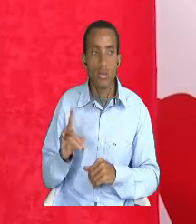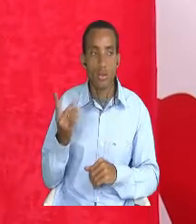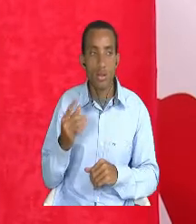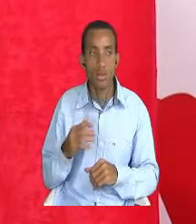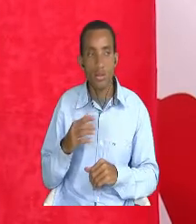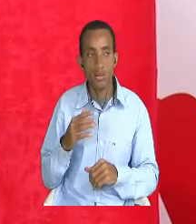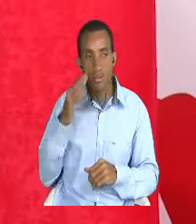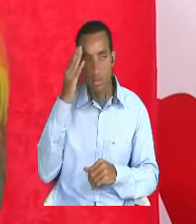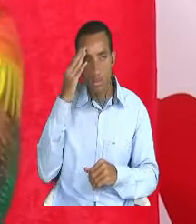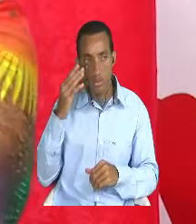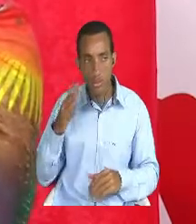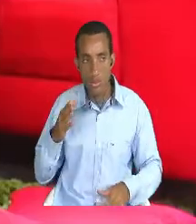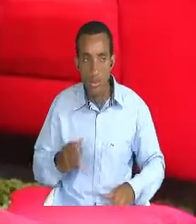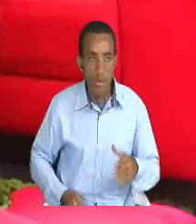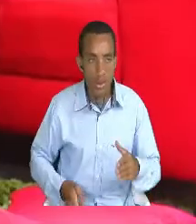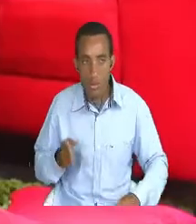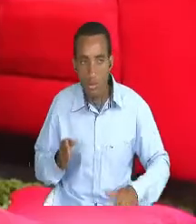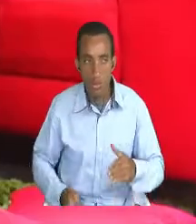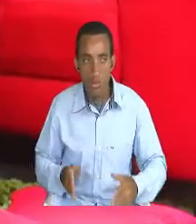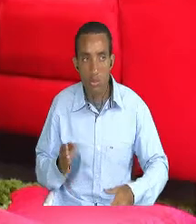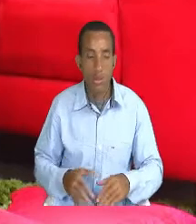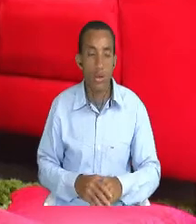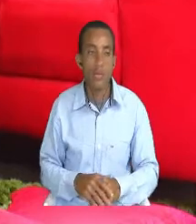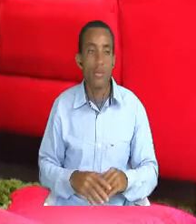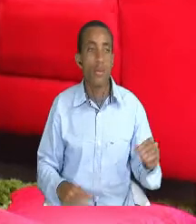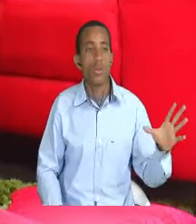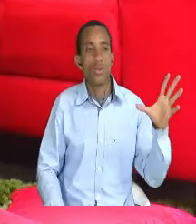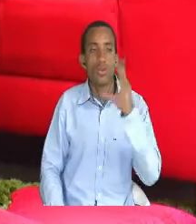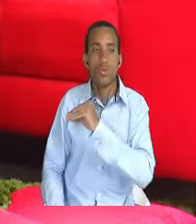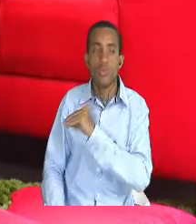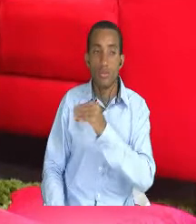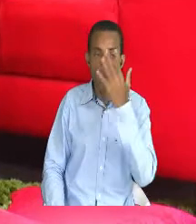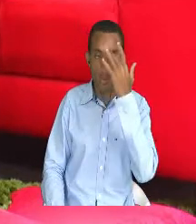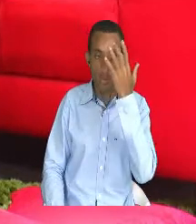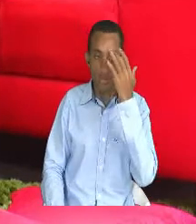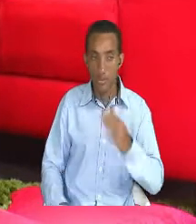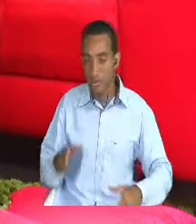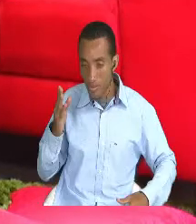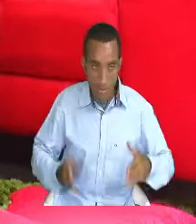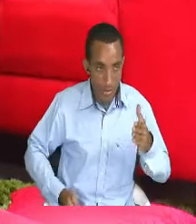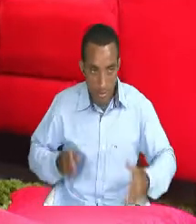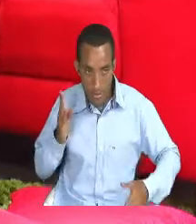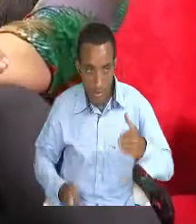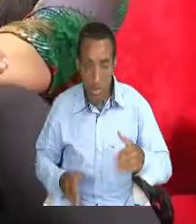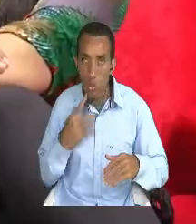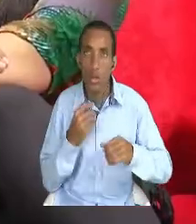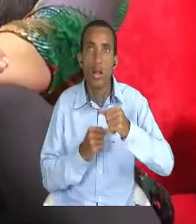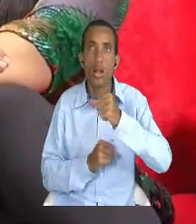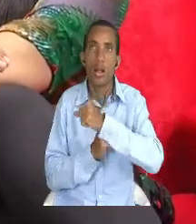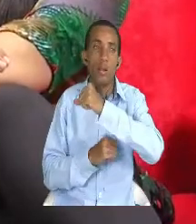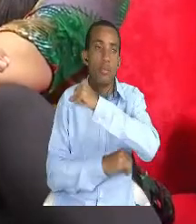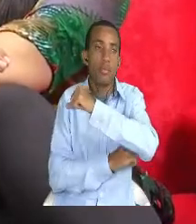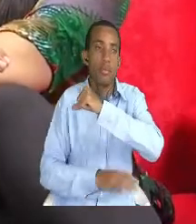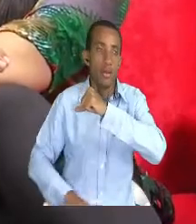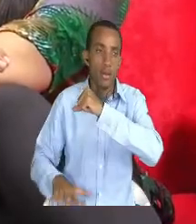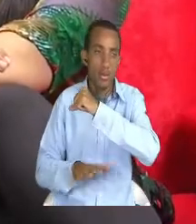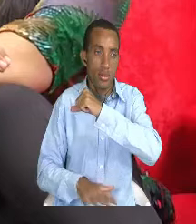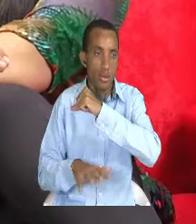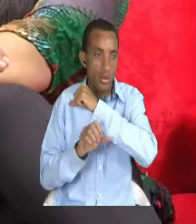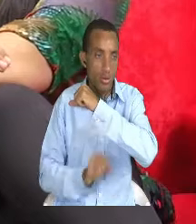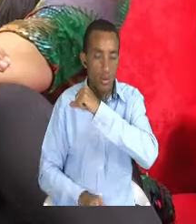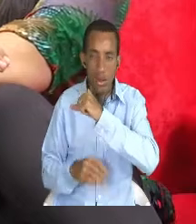de atletismo. ¿Por qué? Bueno, porque el atletismo es el deporte base. Todo lo que es base, pues a partir de ahí se